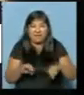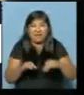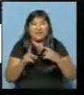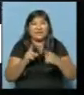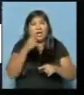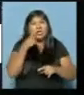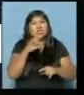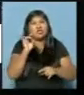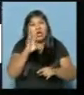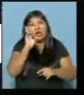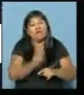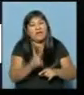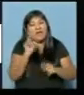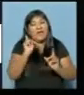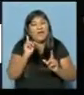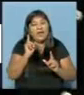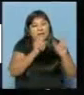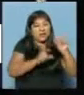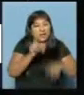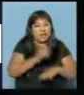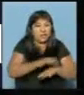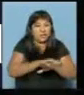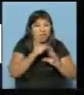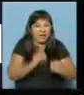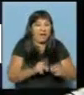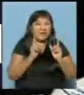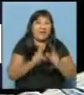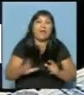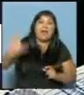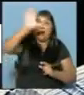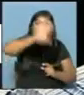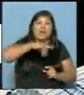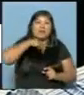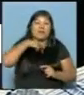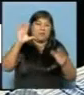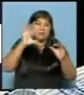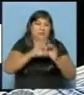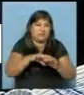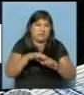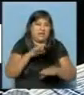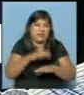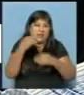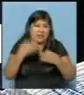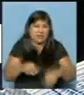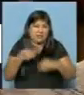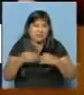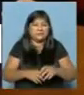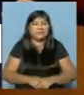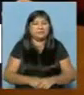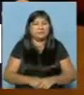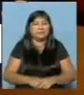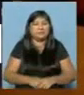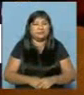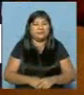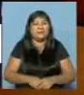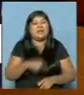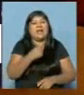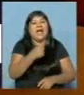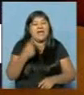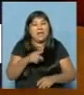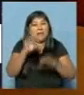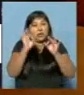de la producción, de los productores, sino también de lo que es la provincia, de todo lo que es esta evolución que necesitamos tener. Cada proyecto